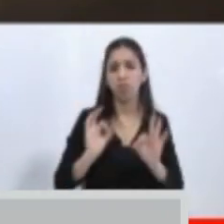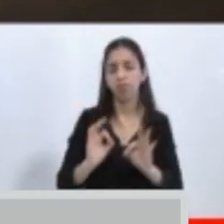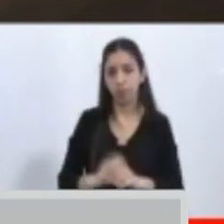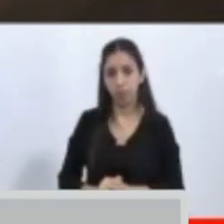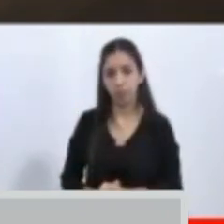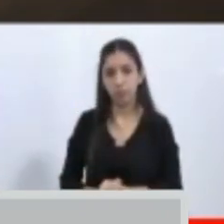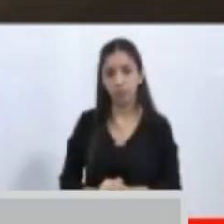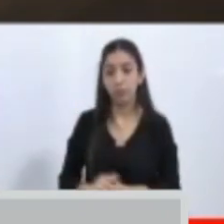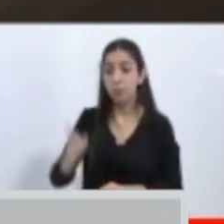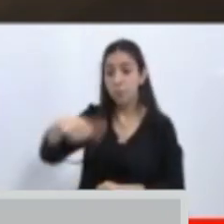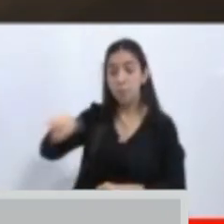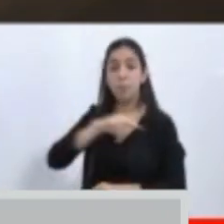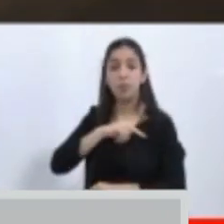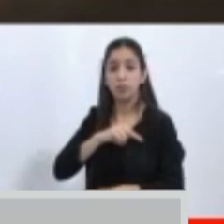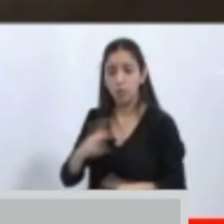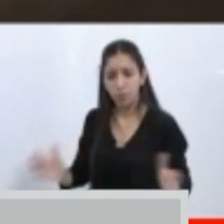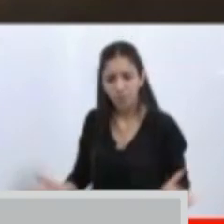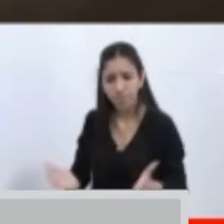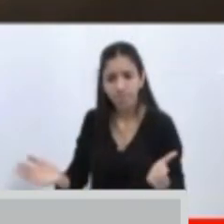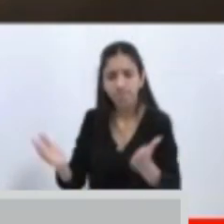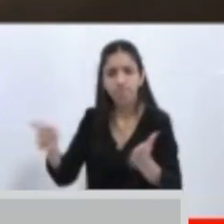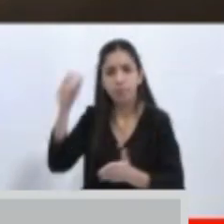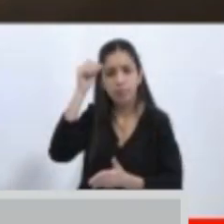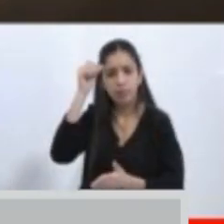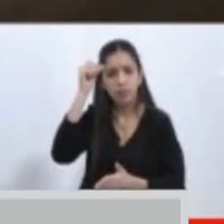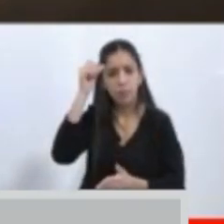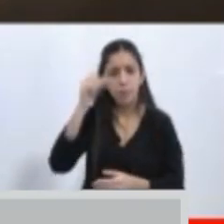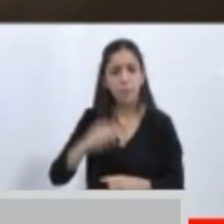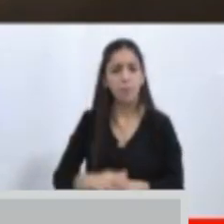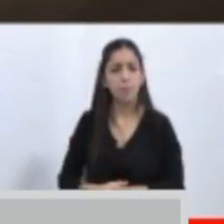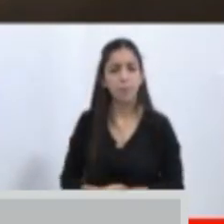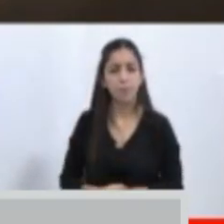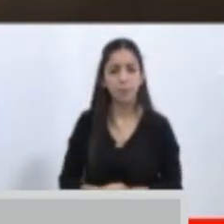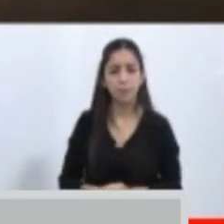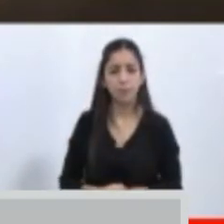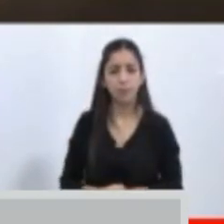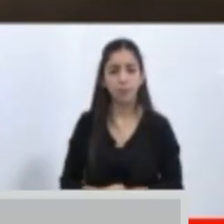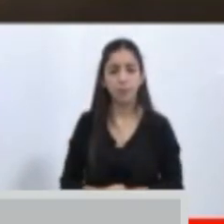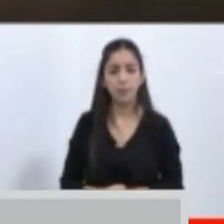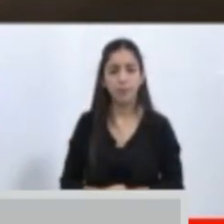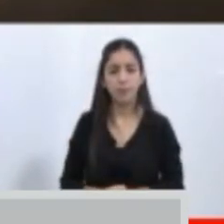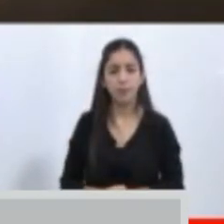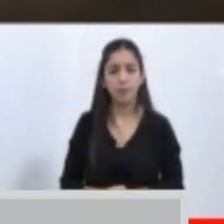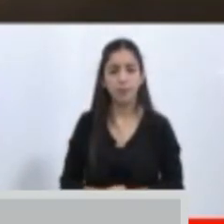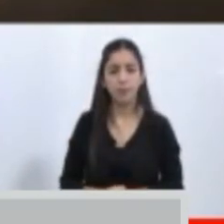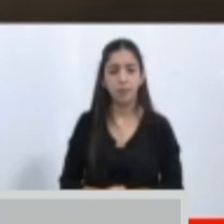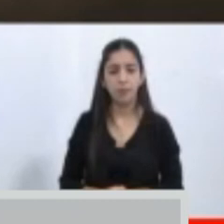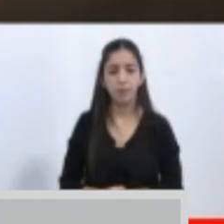los partidos políticos, de quienes impulsaron el juicio